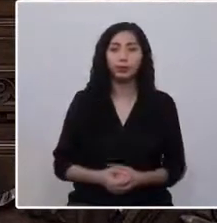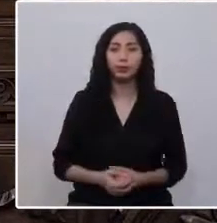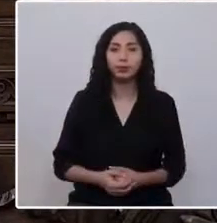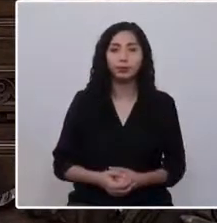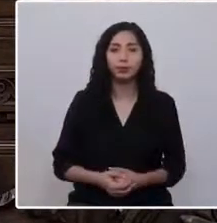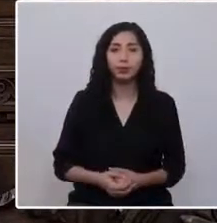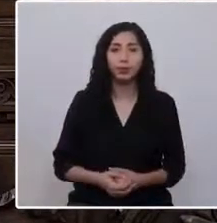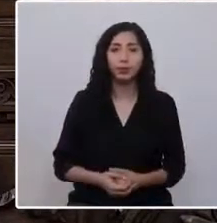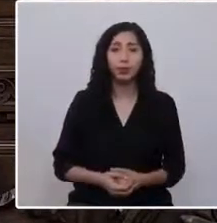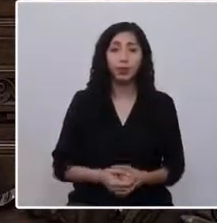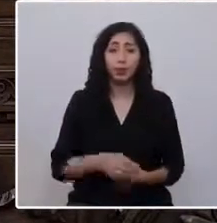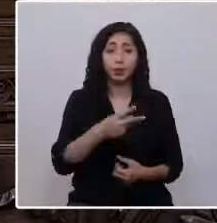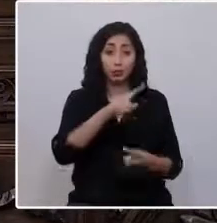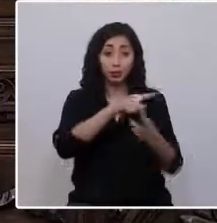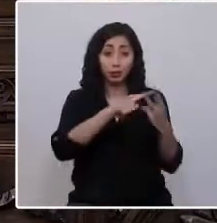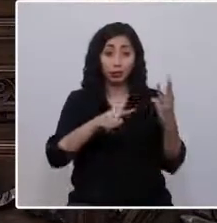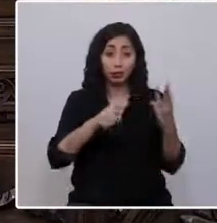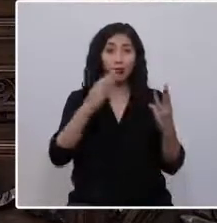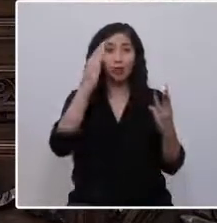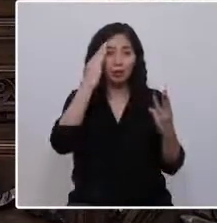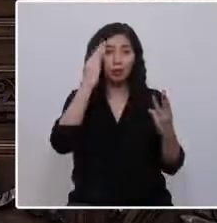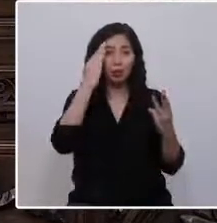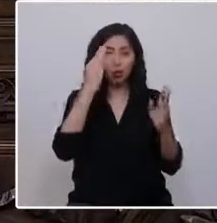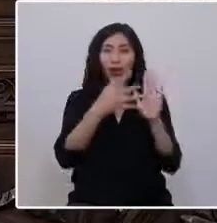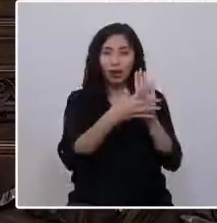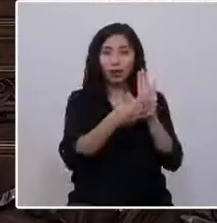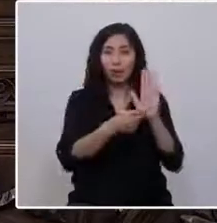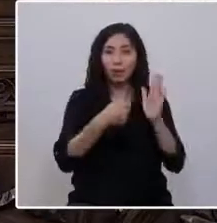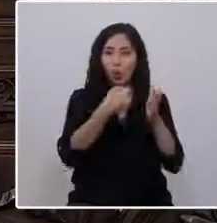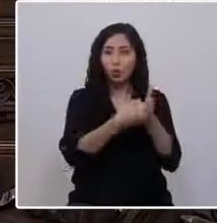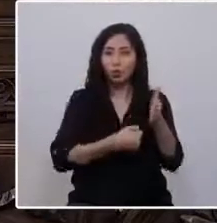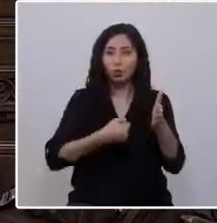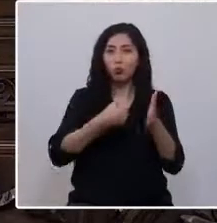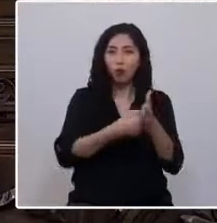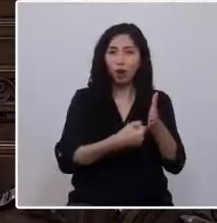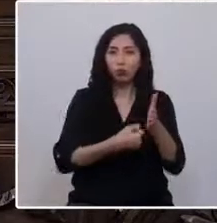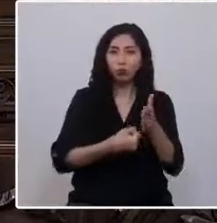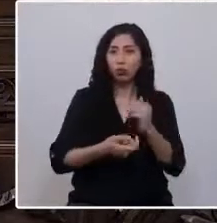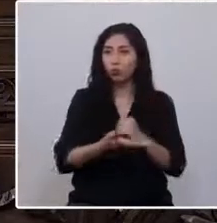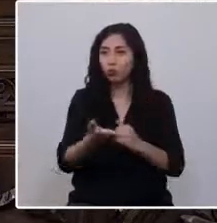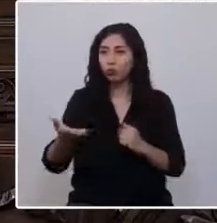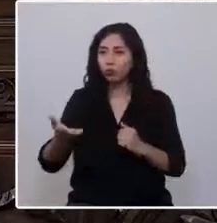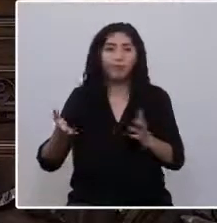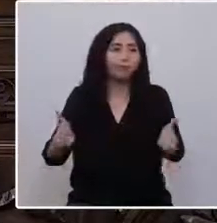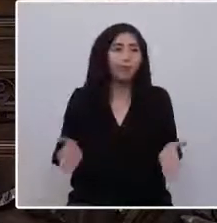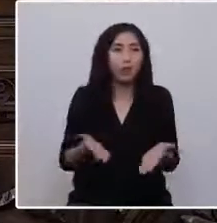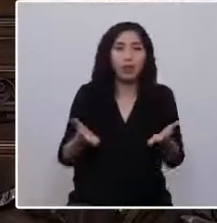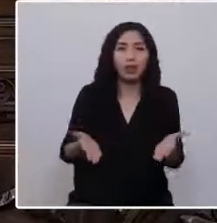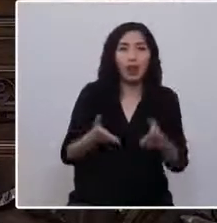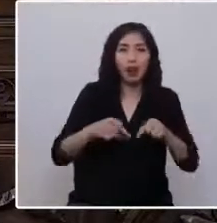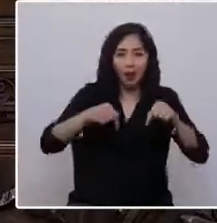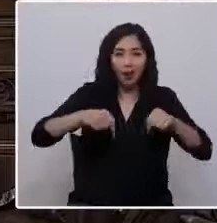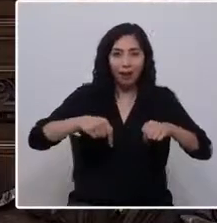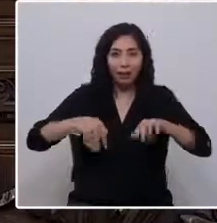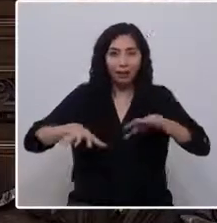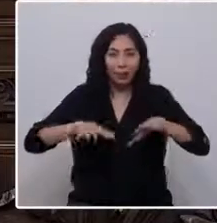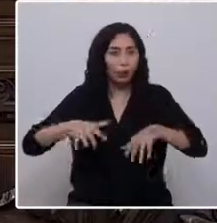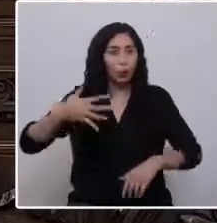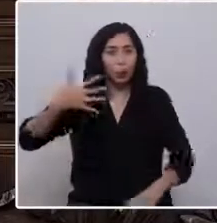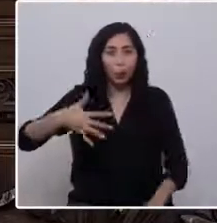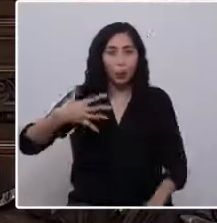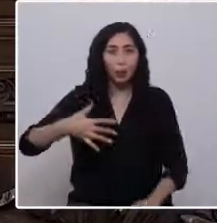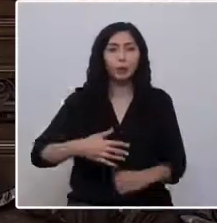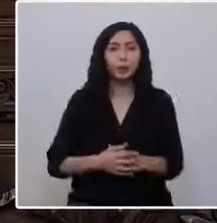su memoria y ejemplo de lucha no deben motivar en esta hora trascendental y